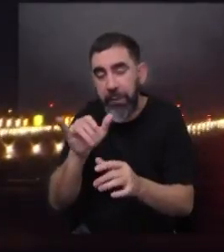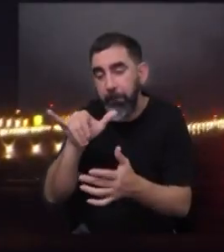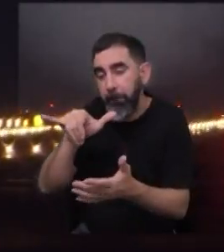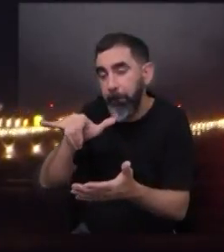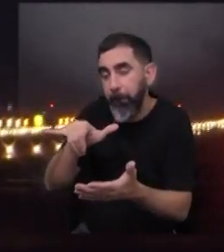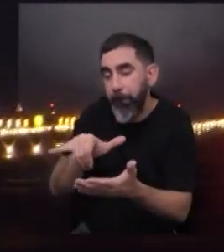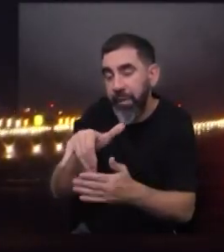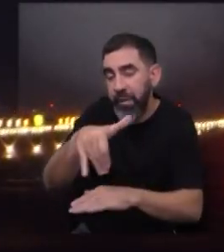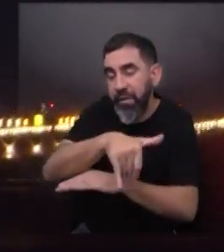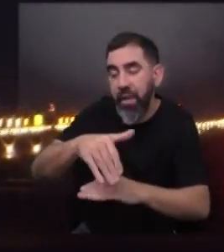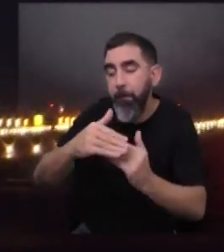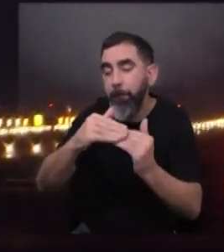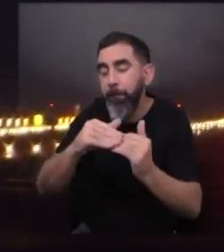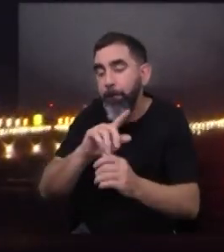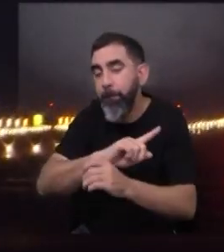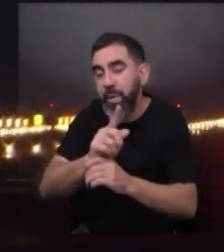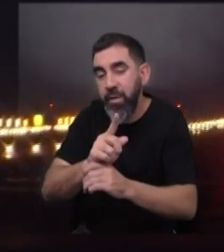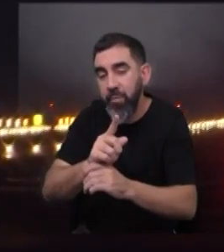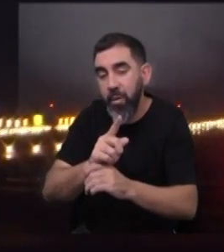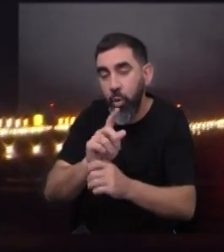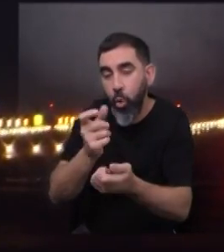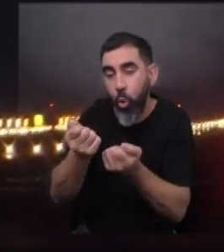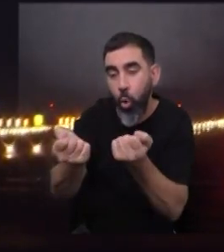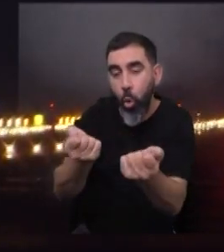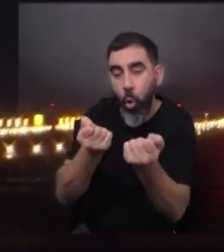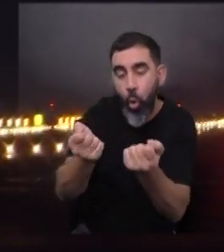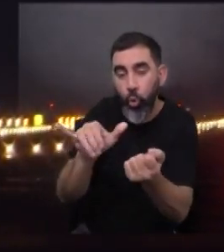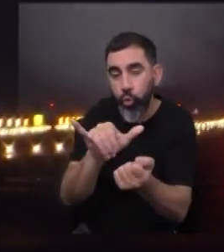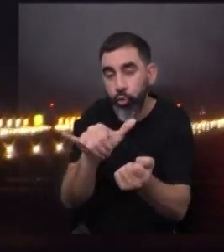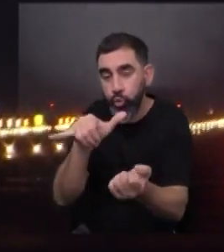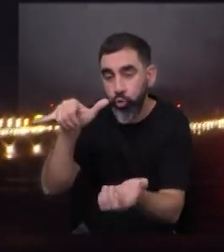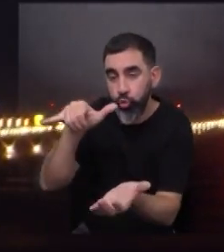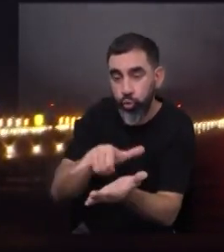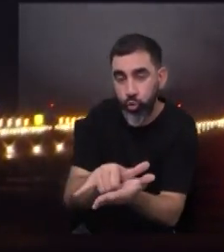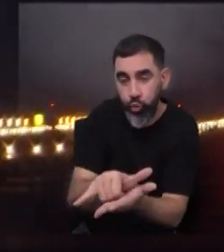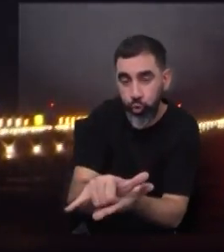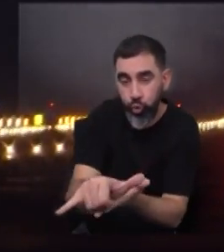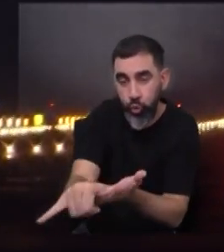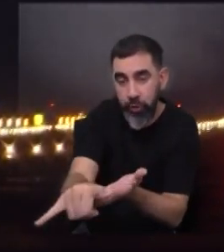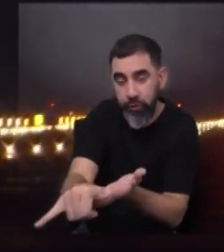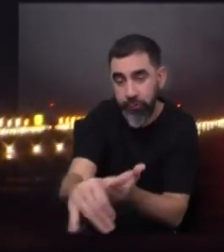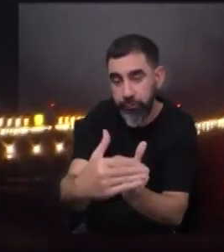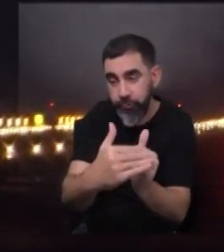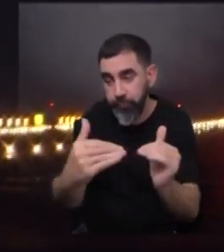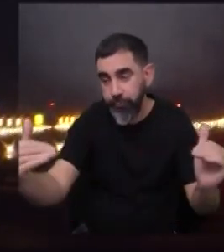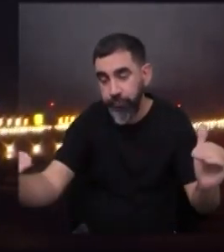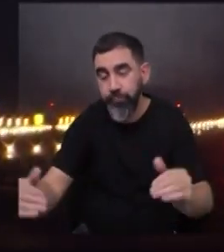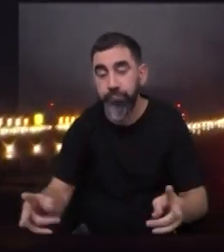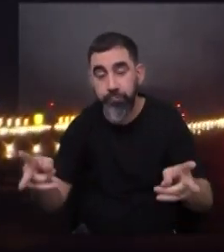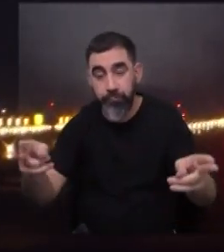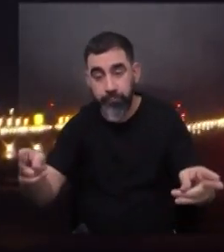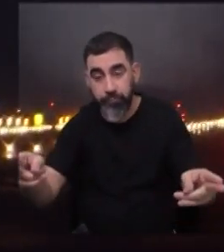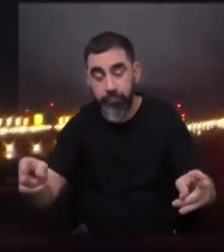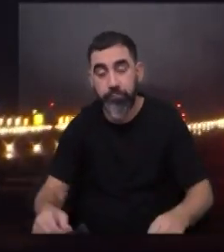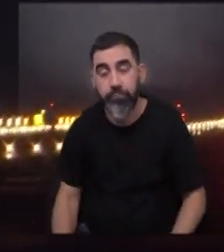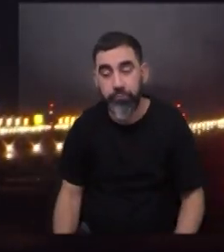a una velocidad mínima que permita controlar el avión, poder aterrizarlo en una superficie de longitud limitada y